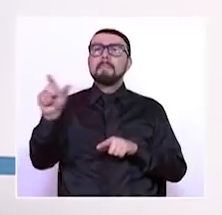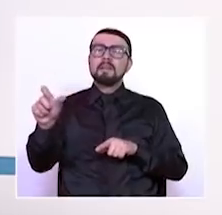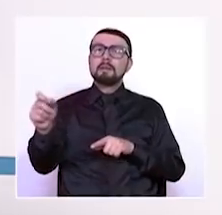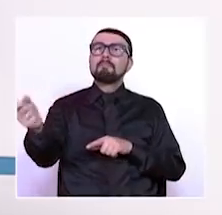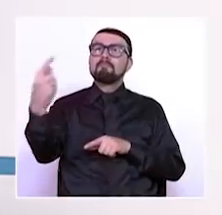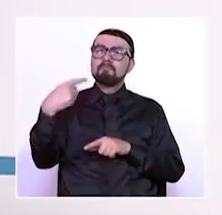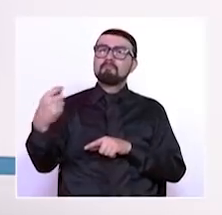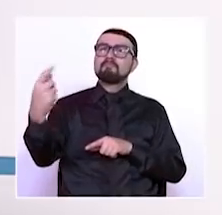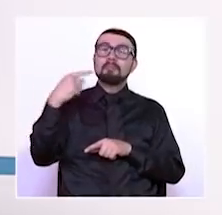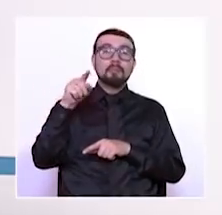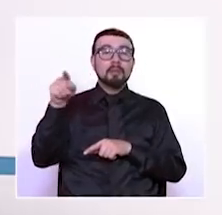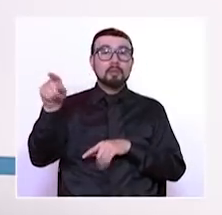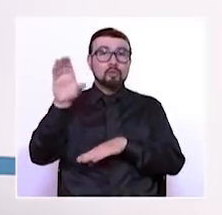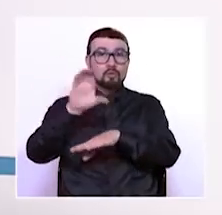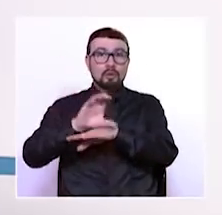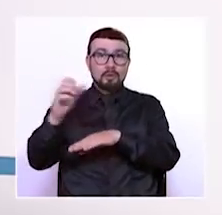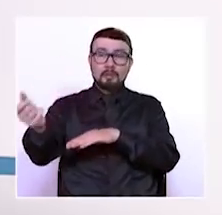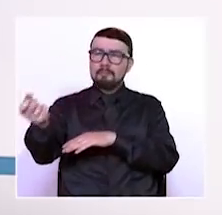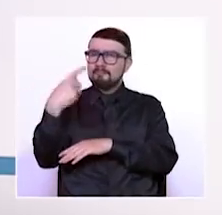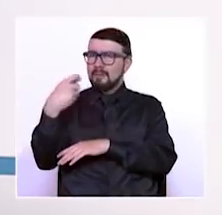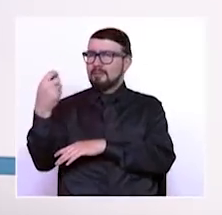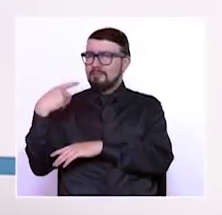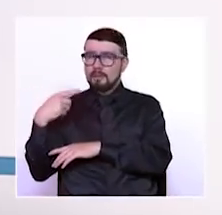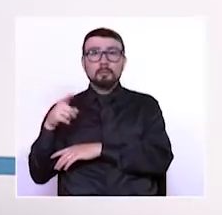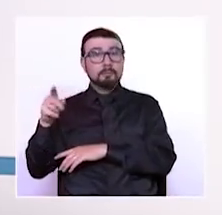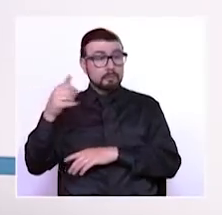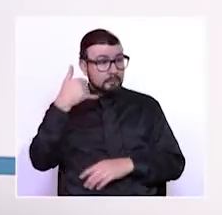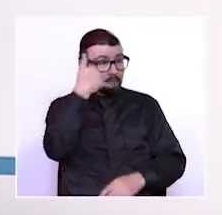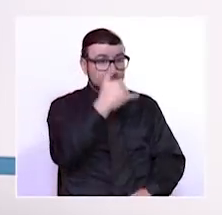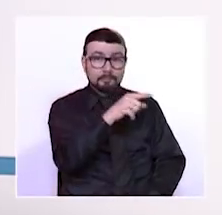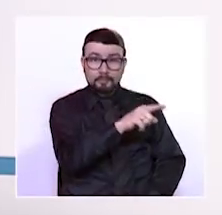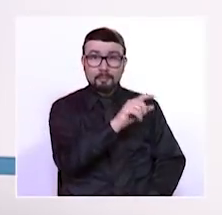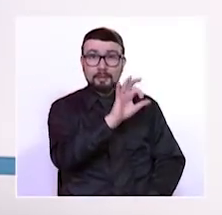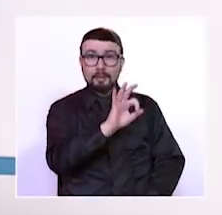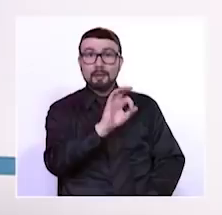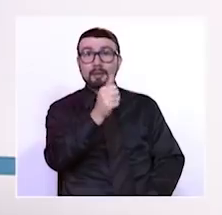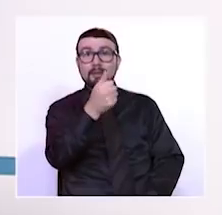en varias ciudades, ustedes pueden tener el teléfono